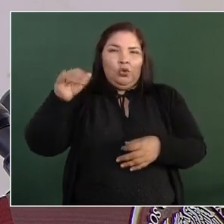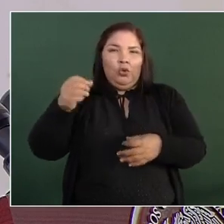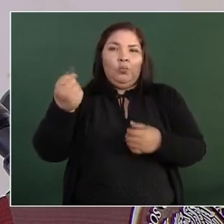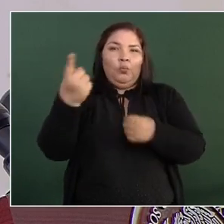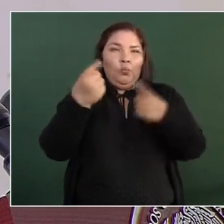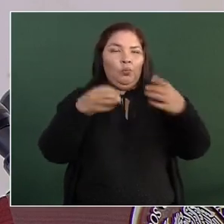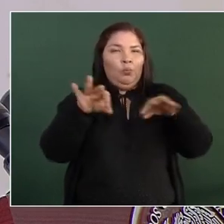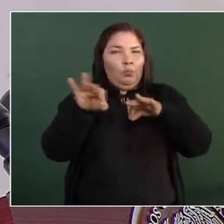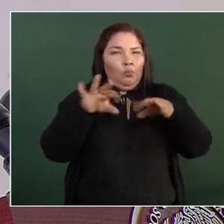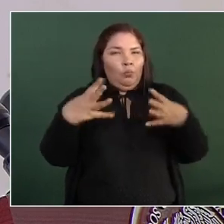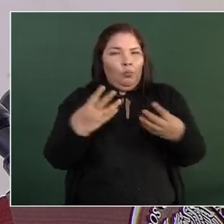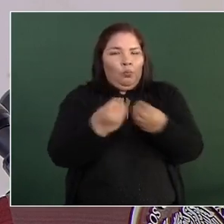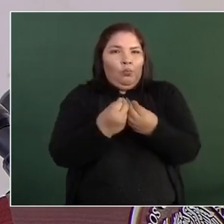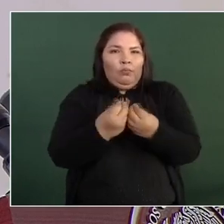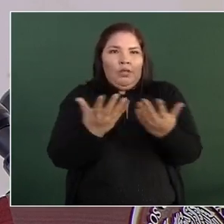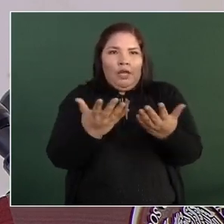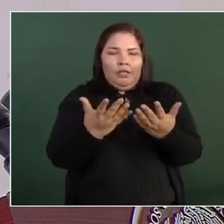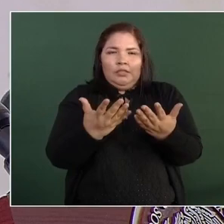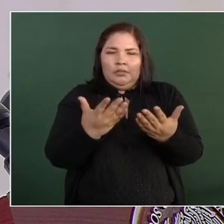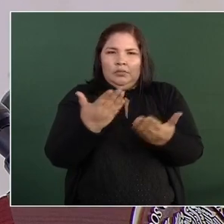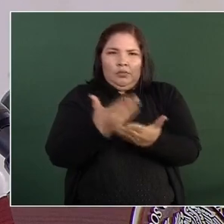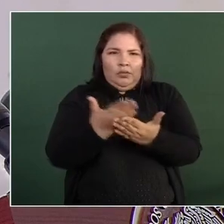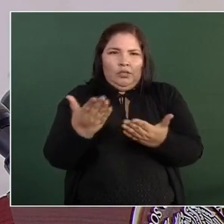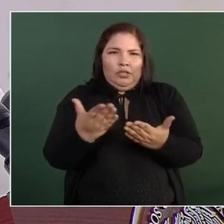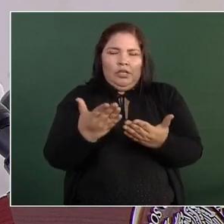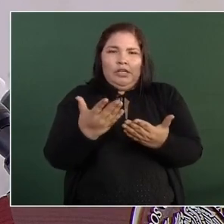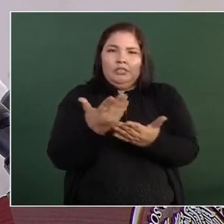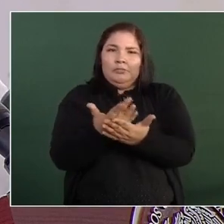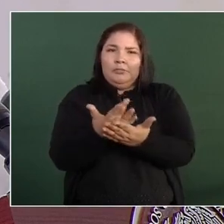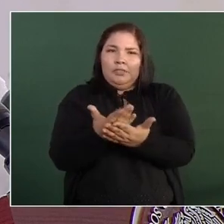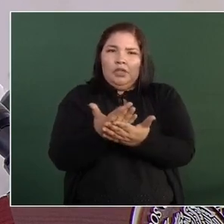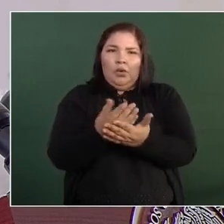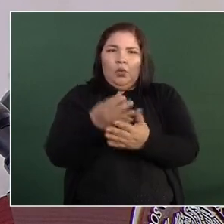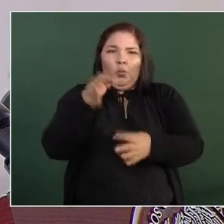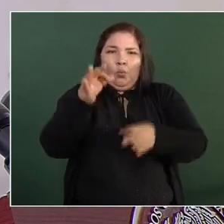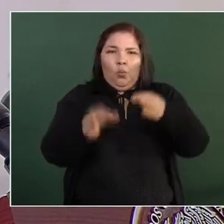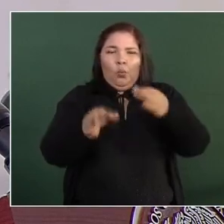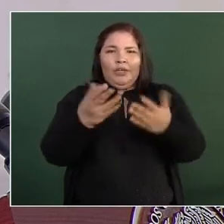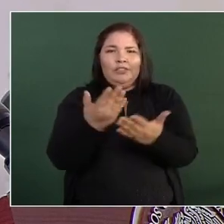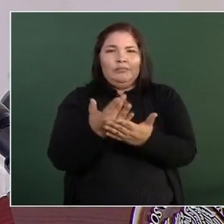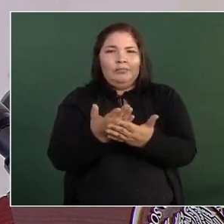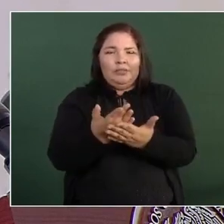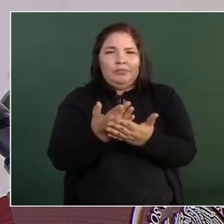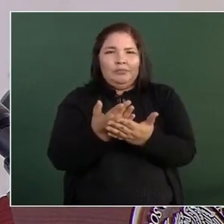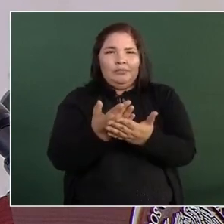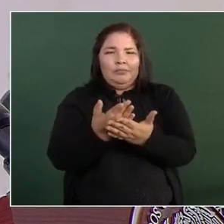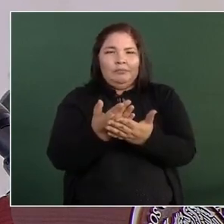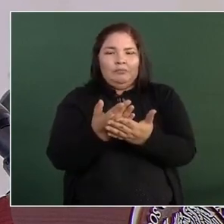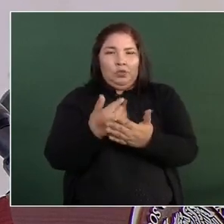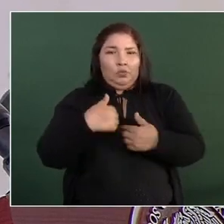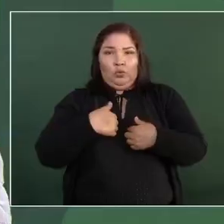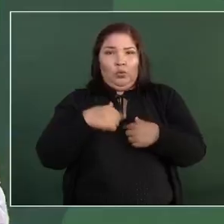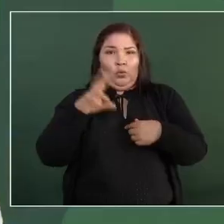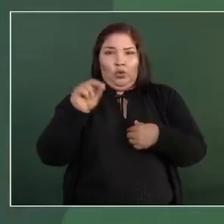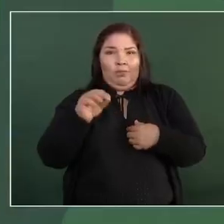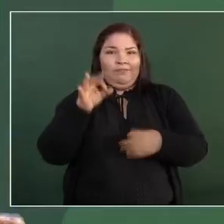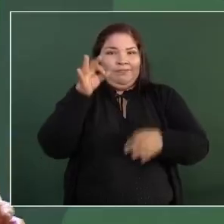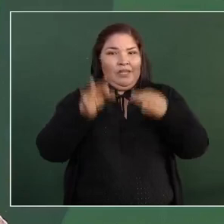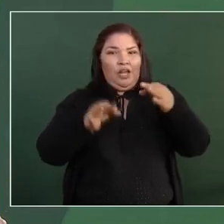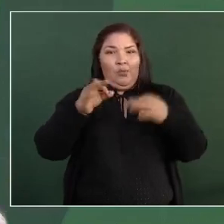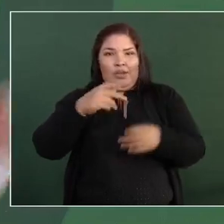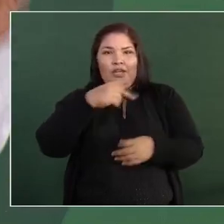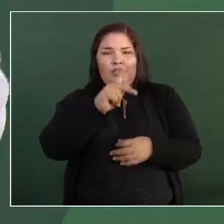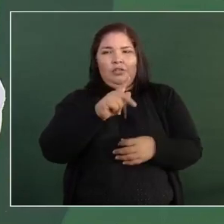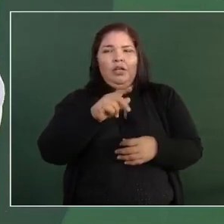Ya no es rector porque está suspendido por el juez, no por mí. Pero es muy común decir es